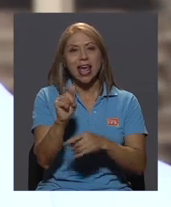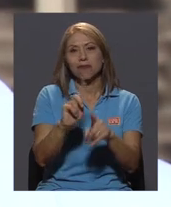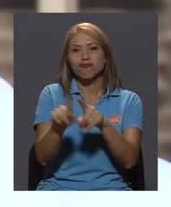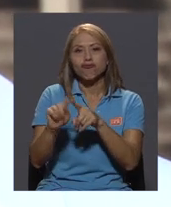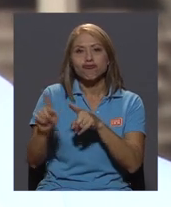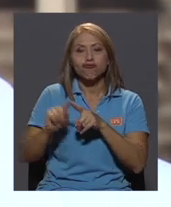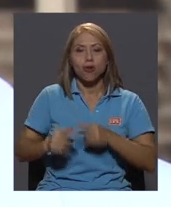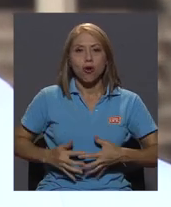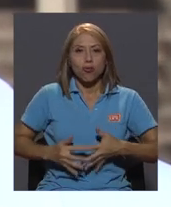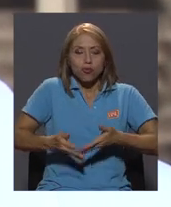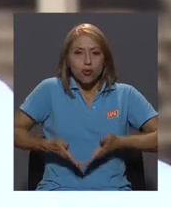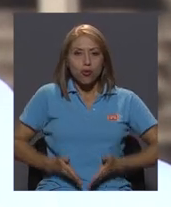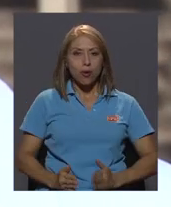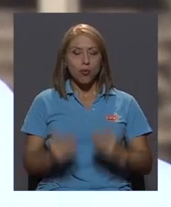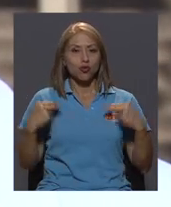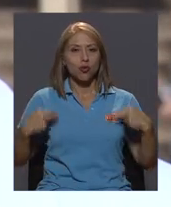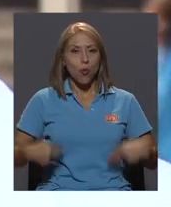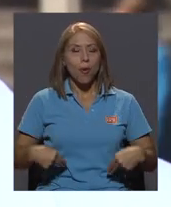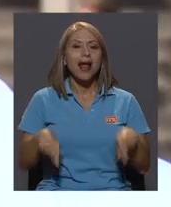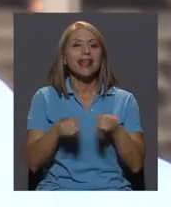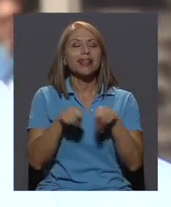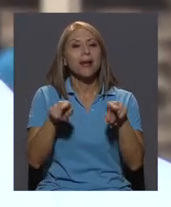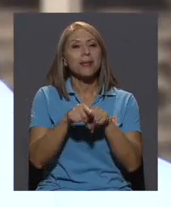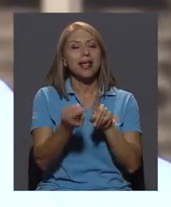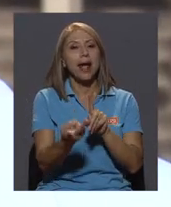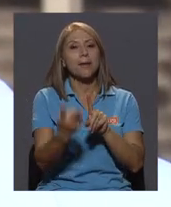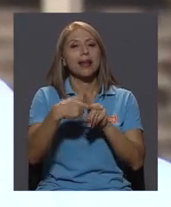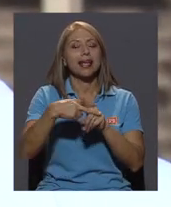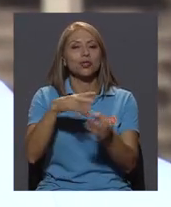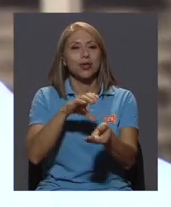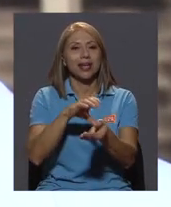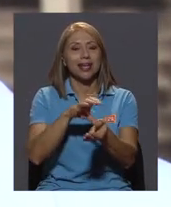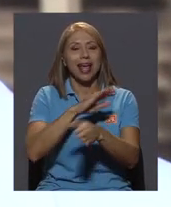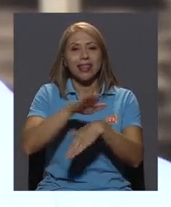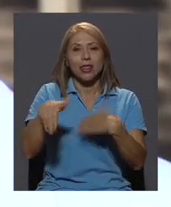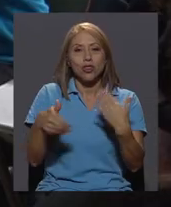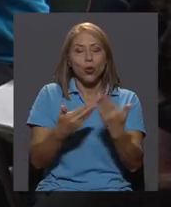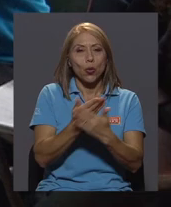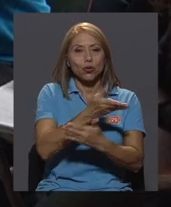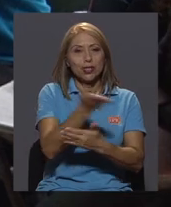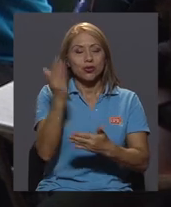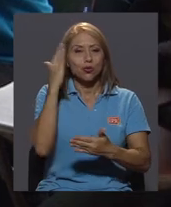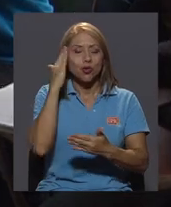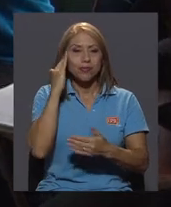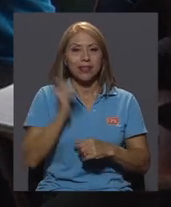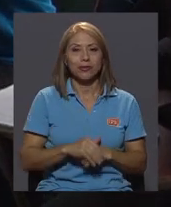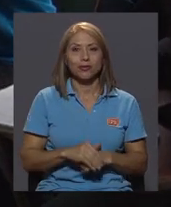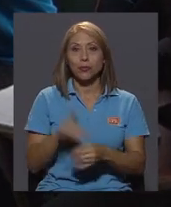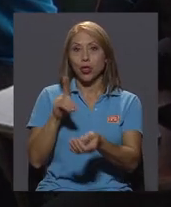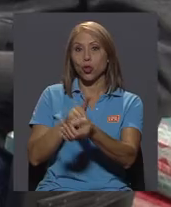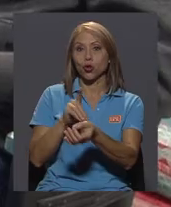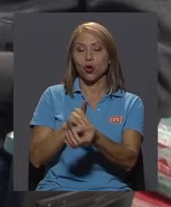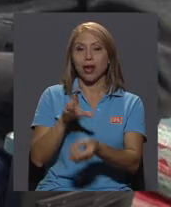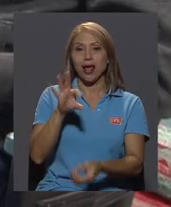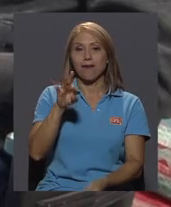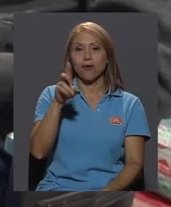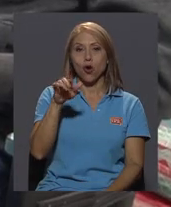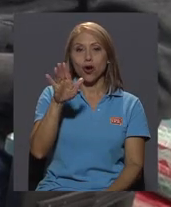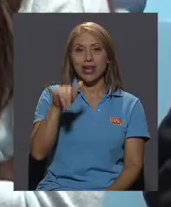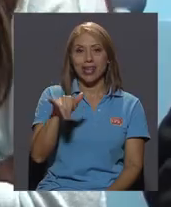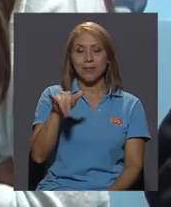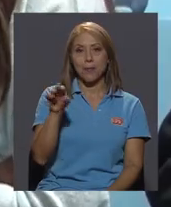humana y también aplicación clínica de todos estos conocimientos. La doctora Flori